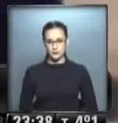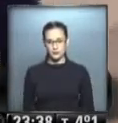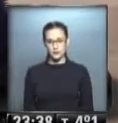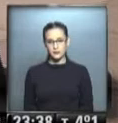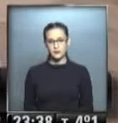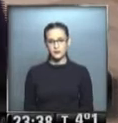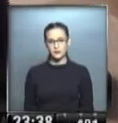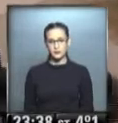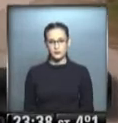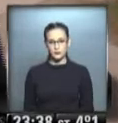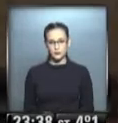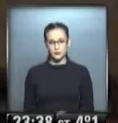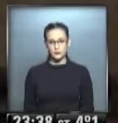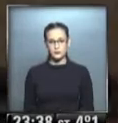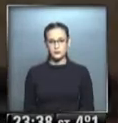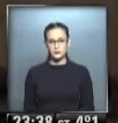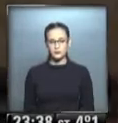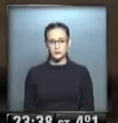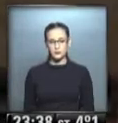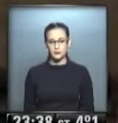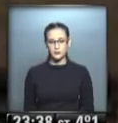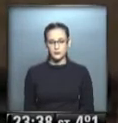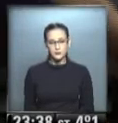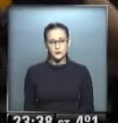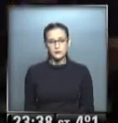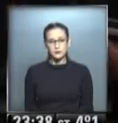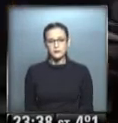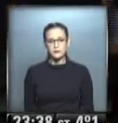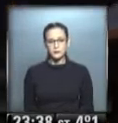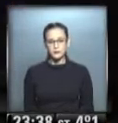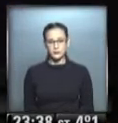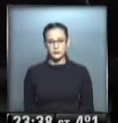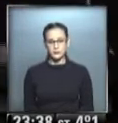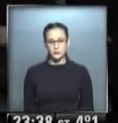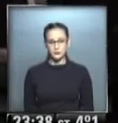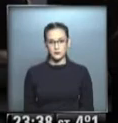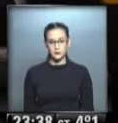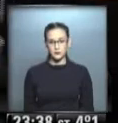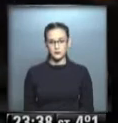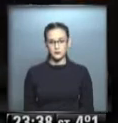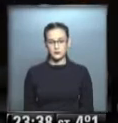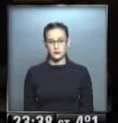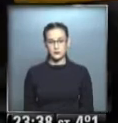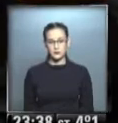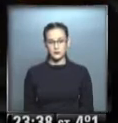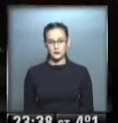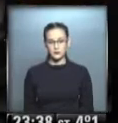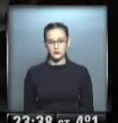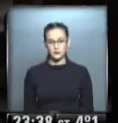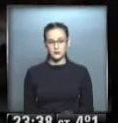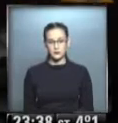temor de tener que volver a ir a prisión. Es realmente desesperante. De cualquier manera yo estoy a derecho y si tengo que volver a la